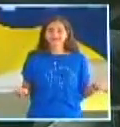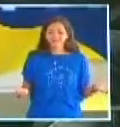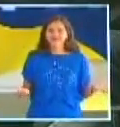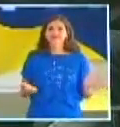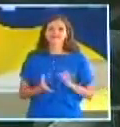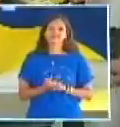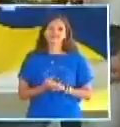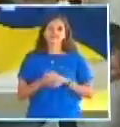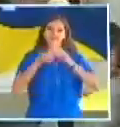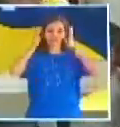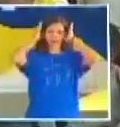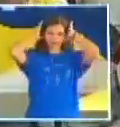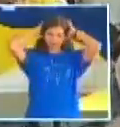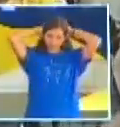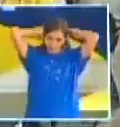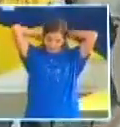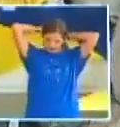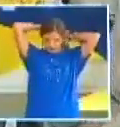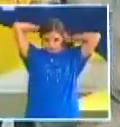Así es.